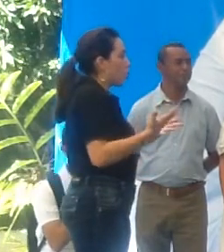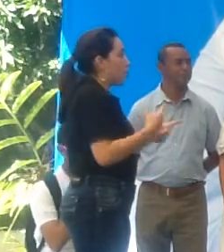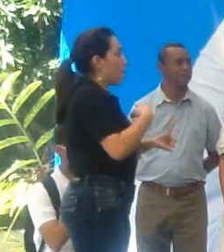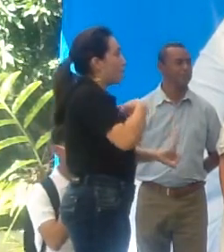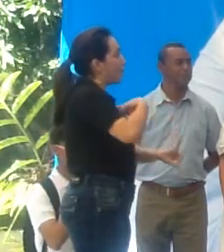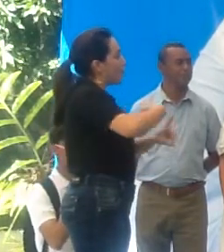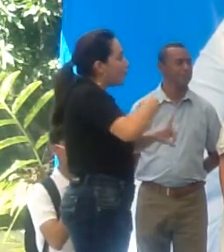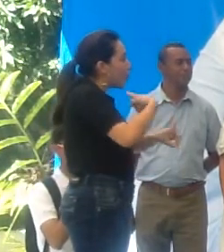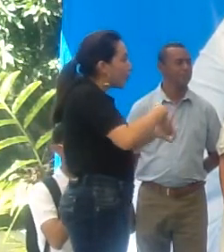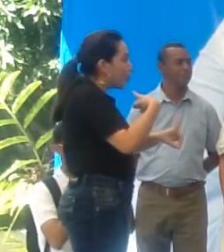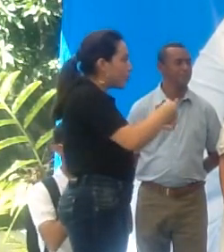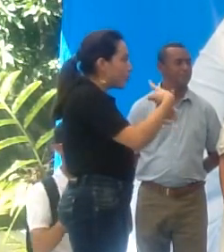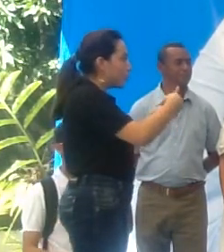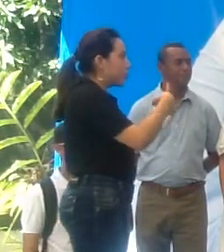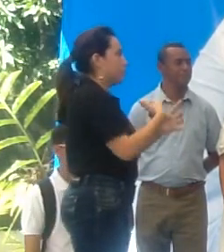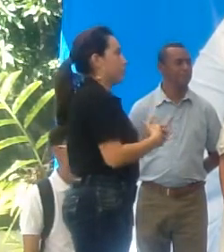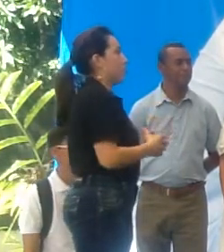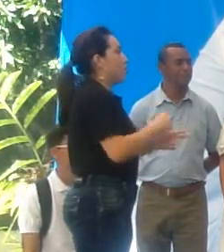positivas,